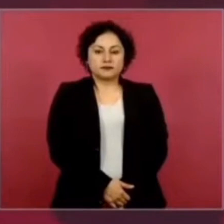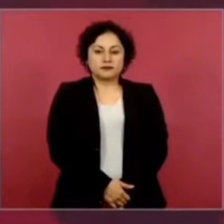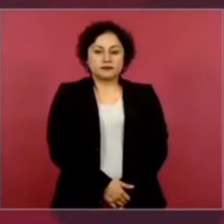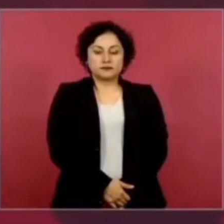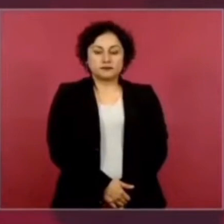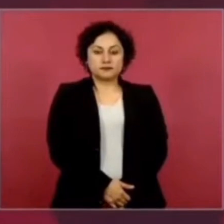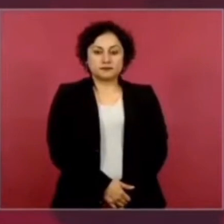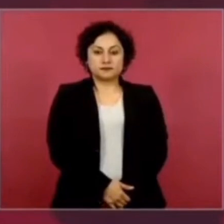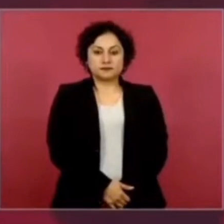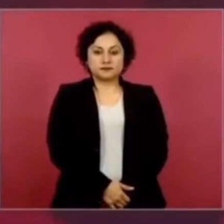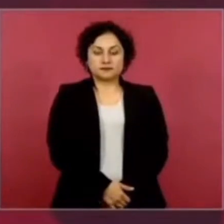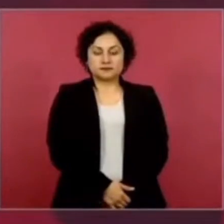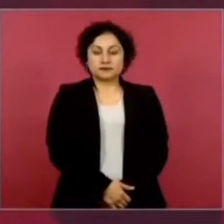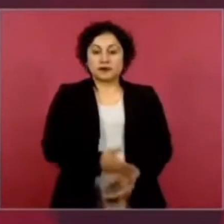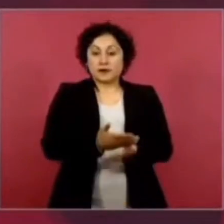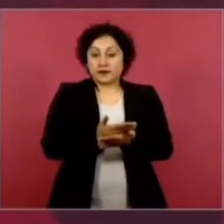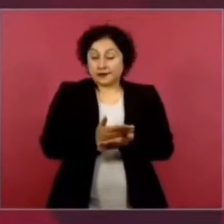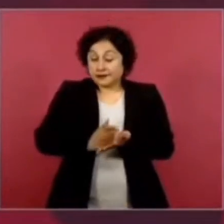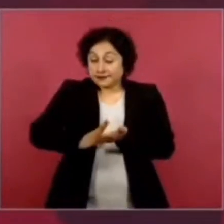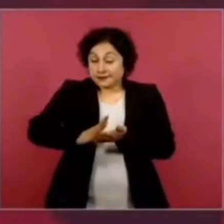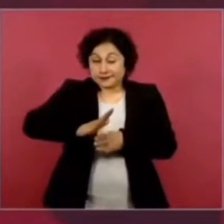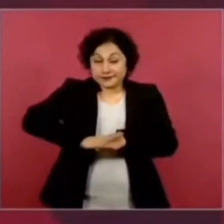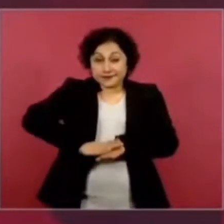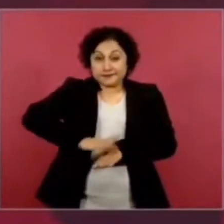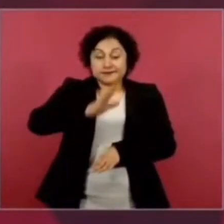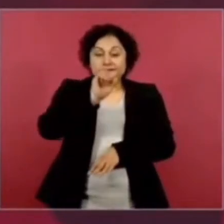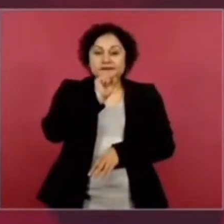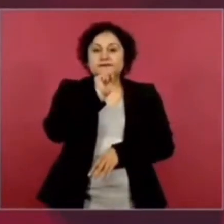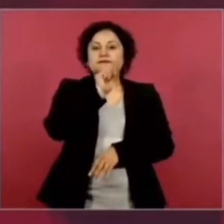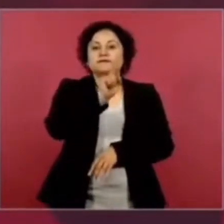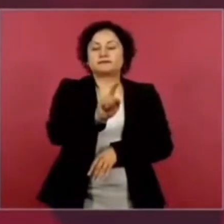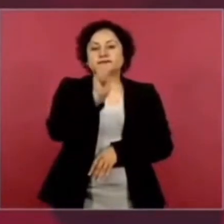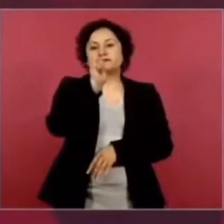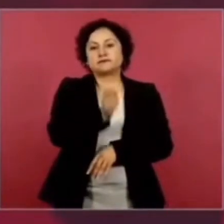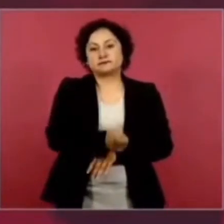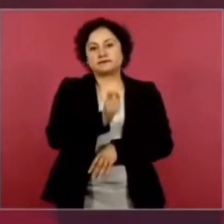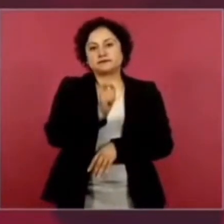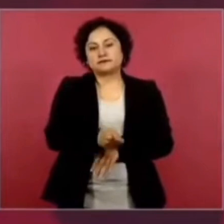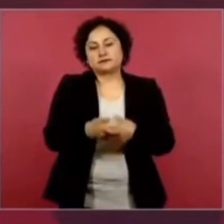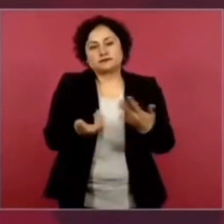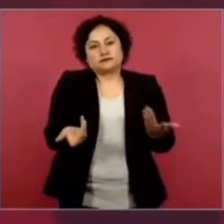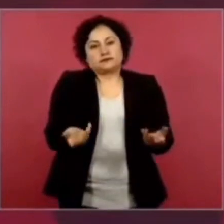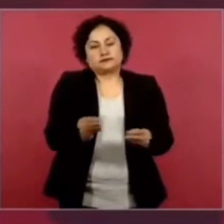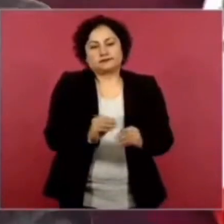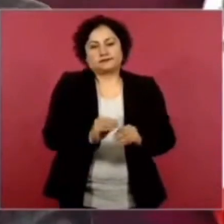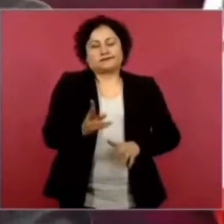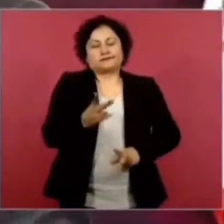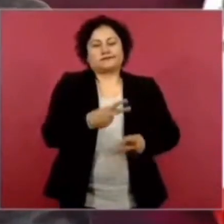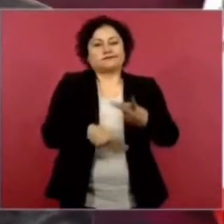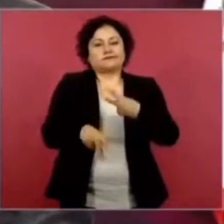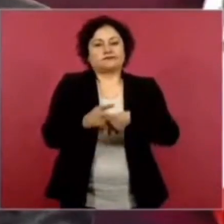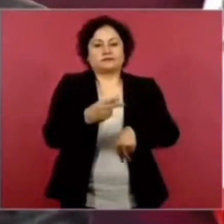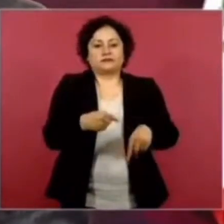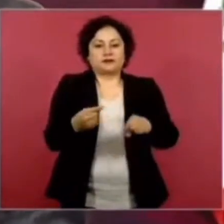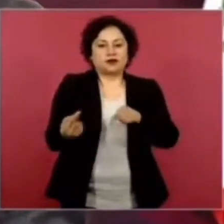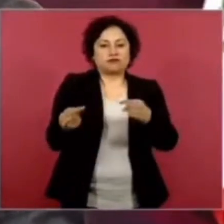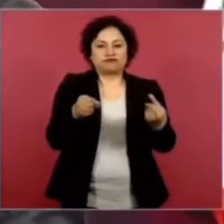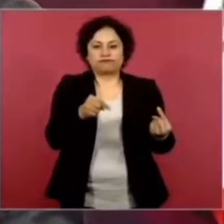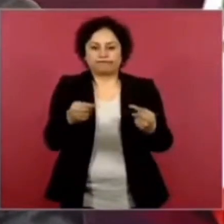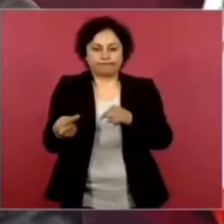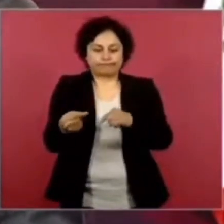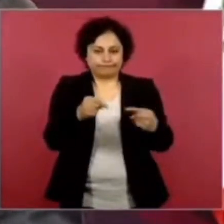Y hay que agregar que también se dio contubernio o una especie de